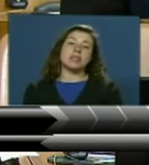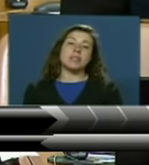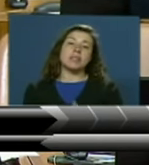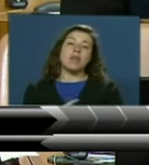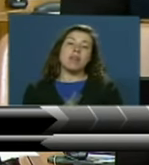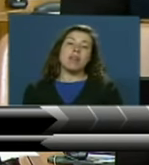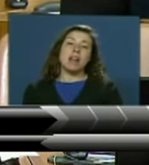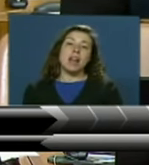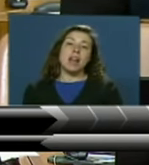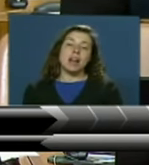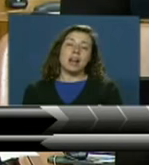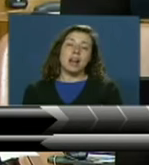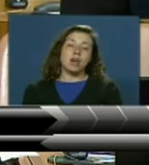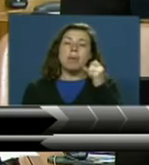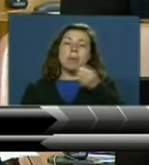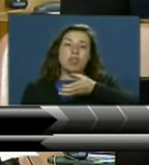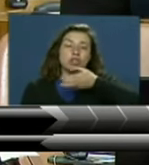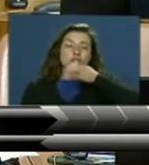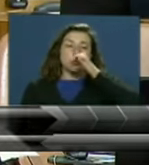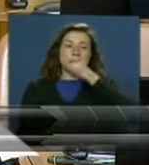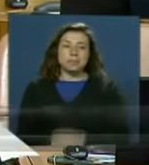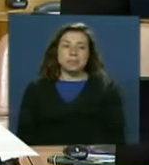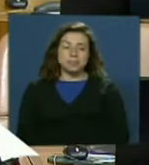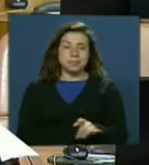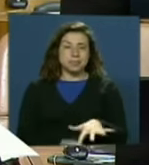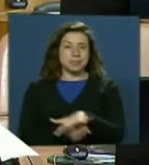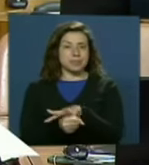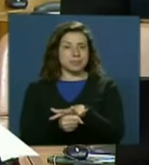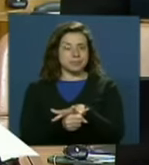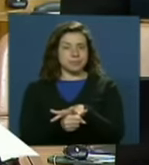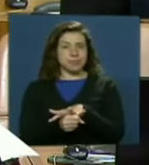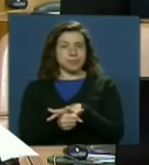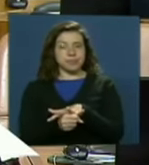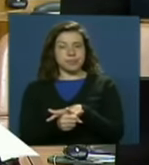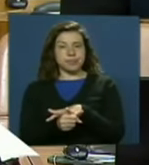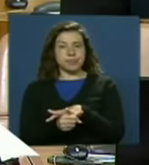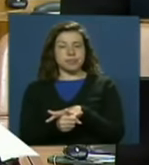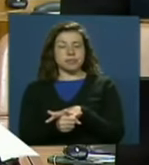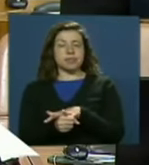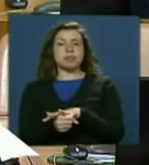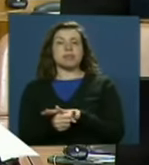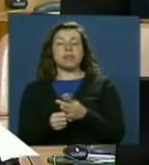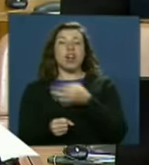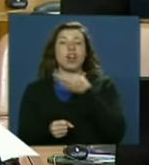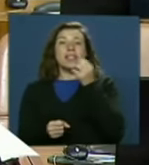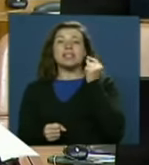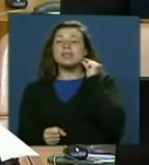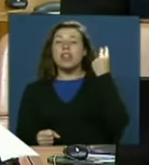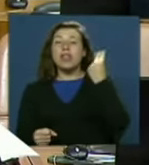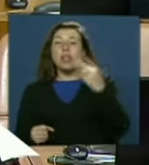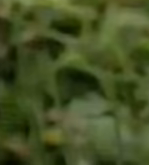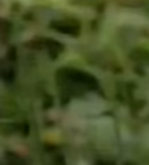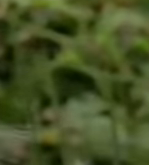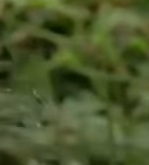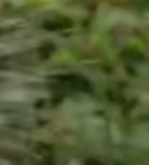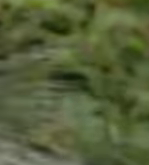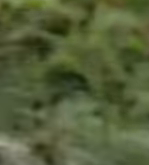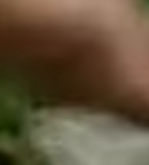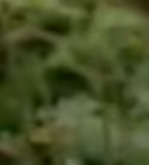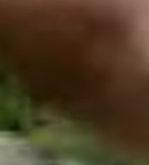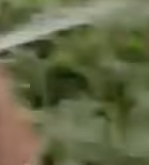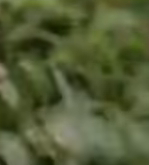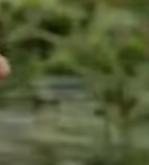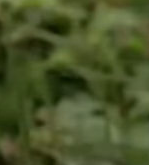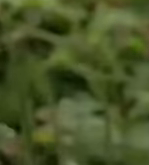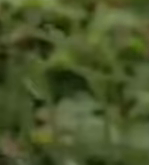de aquellos acuerdos. Por último, el diputado Alejandro Santana aseguró que fiscalizará lo comprometido por la Dirección de Obras Hidráulicas